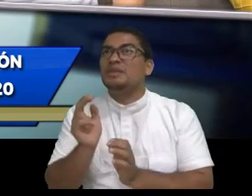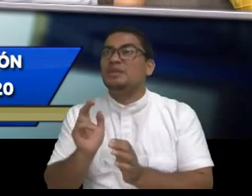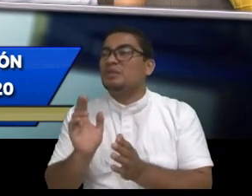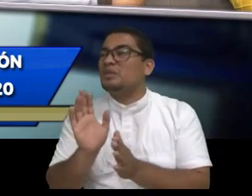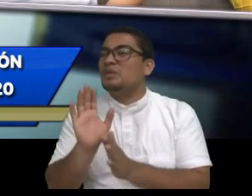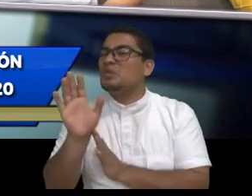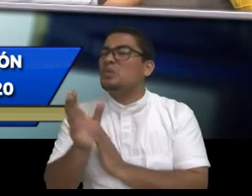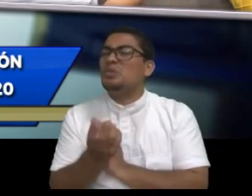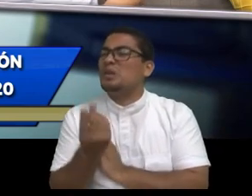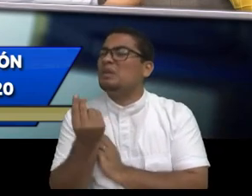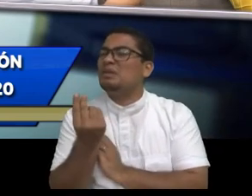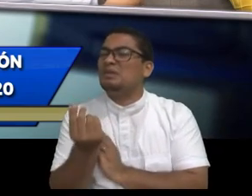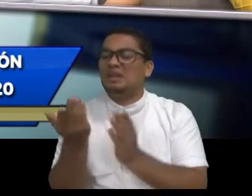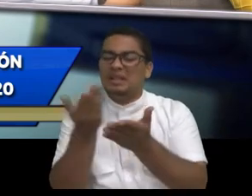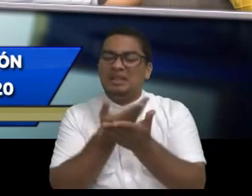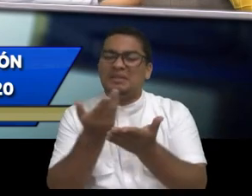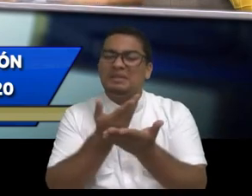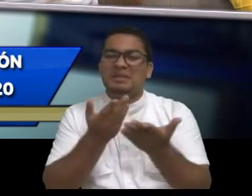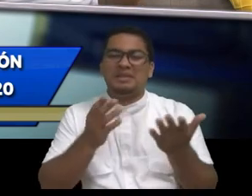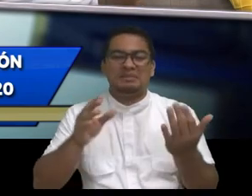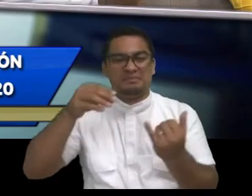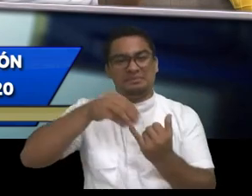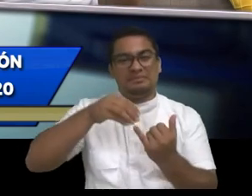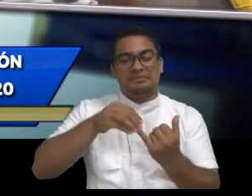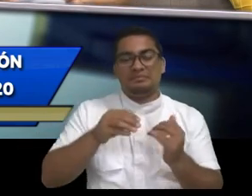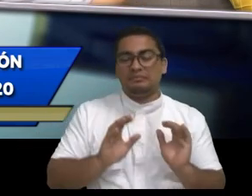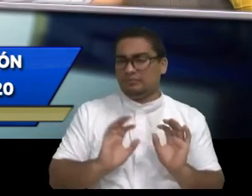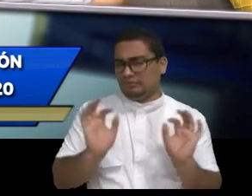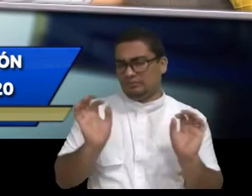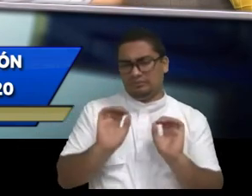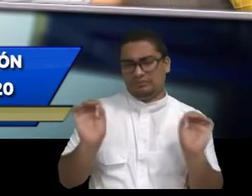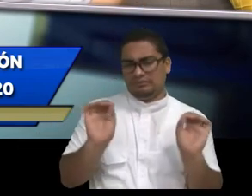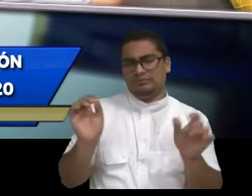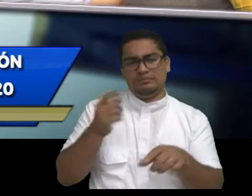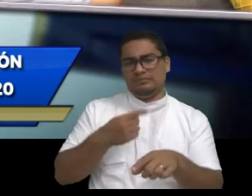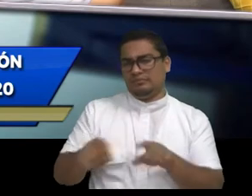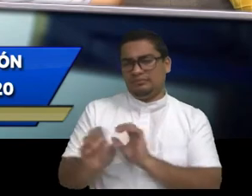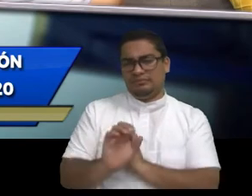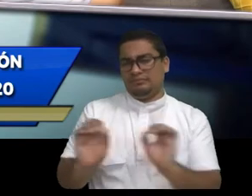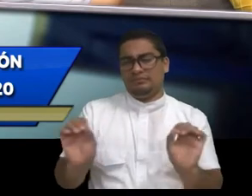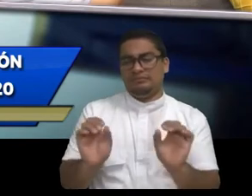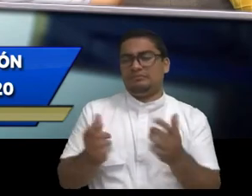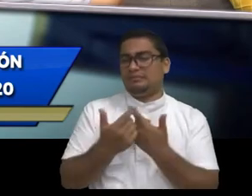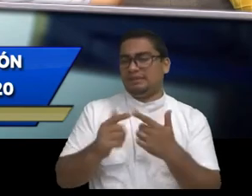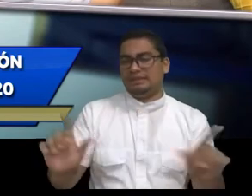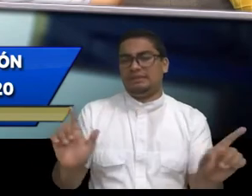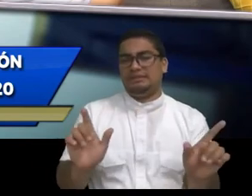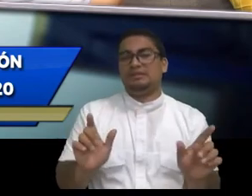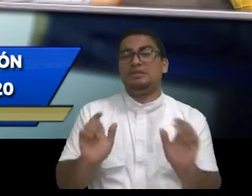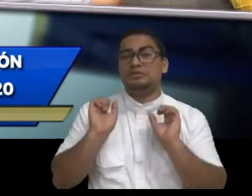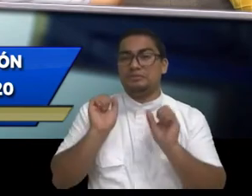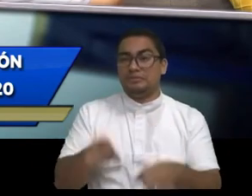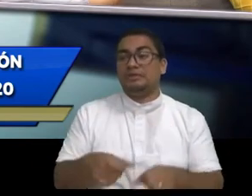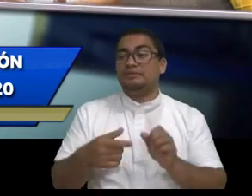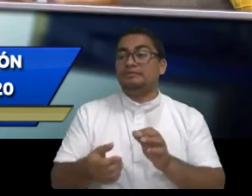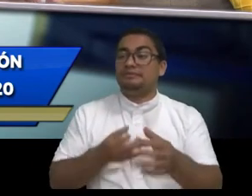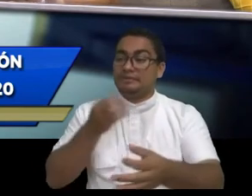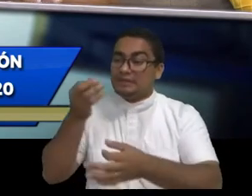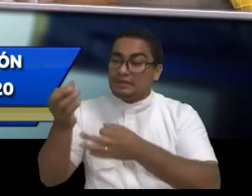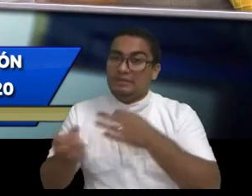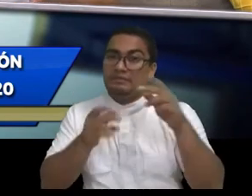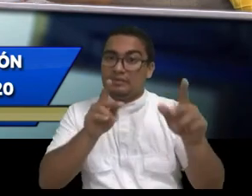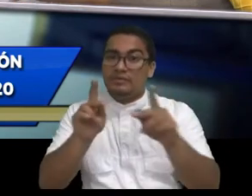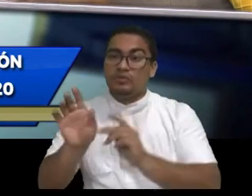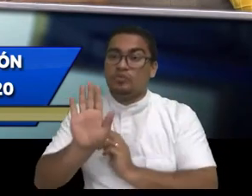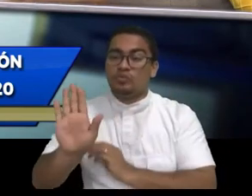un curso estamos pues en ese intensivo de poder manifestar a la población que sus